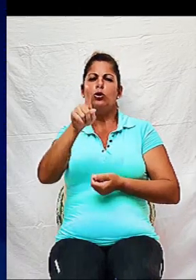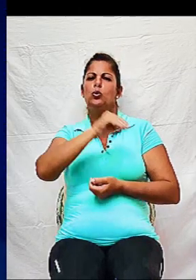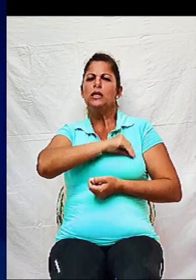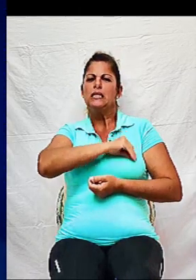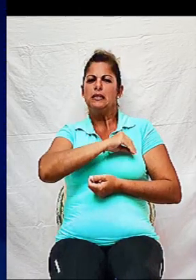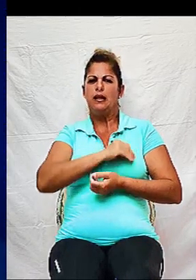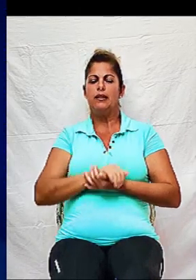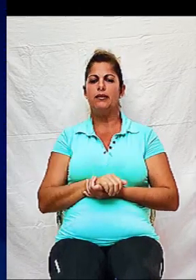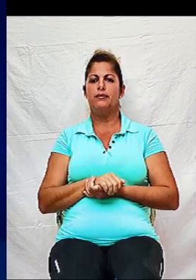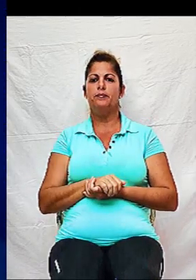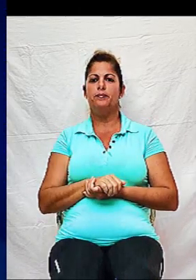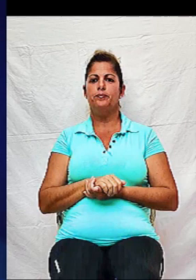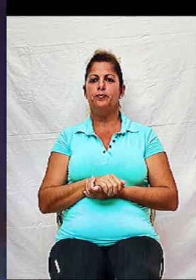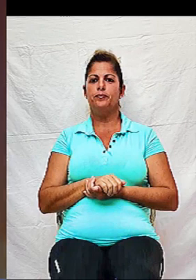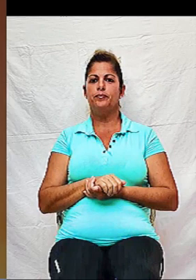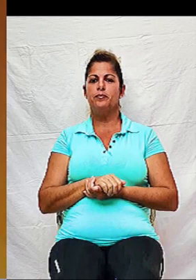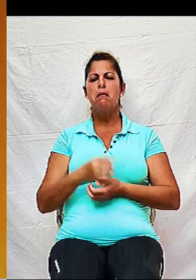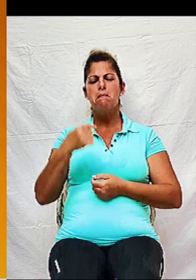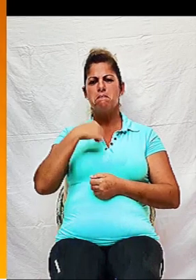Preguntas sobre la vivencia.